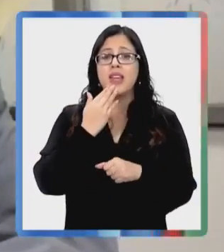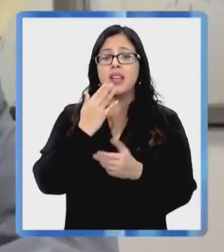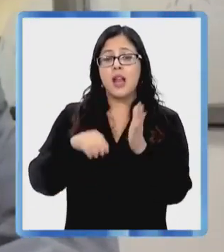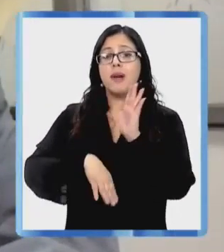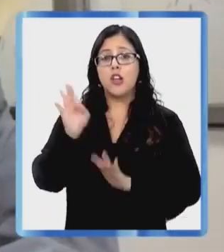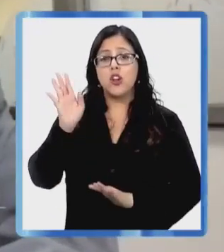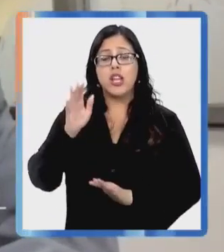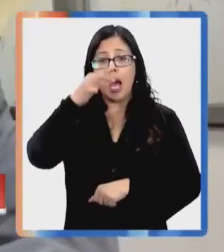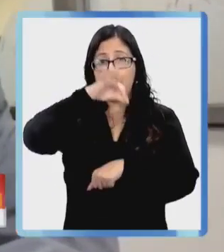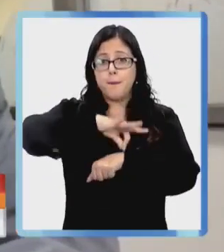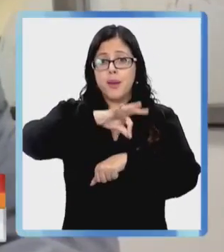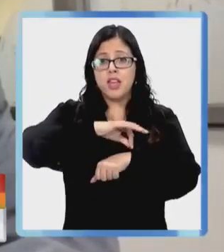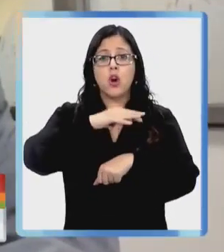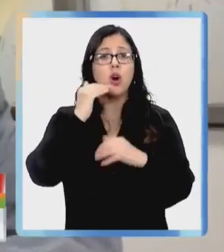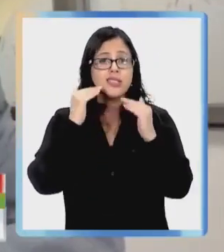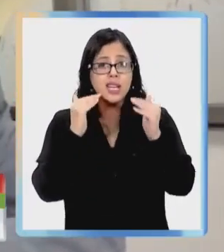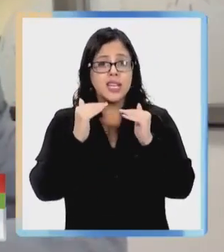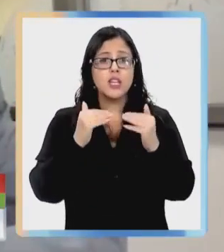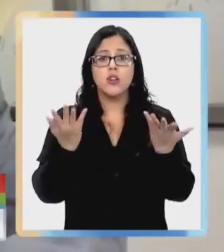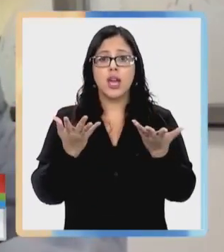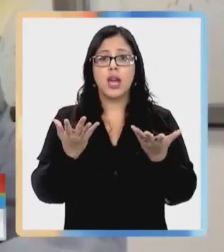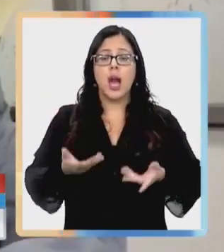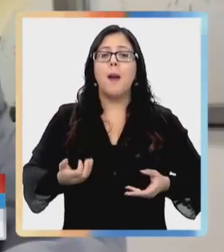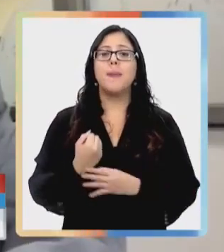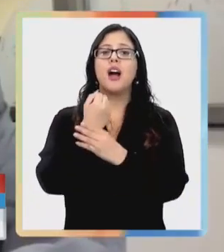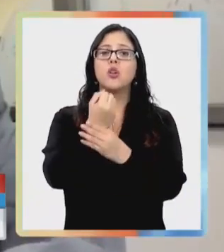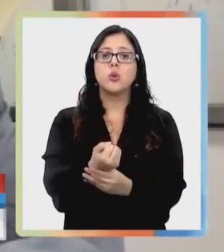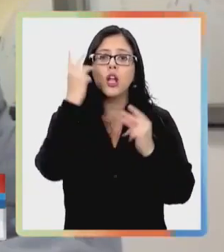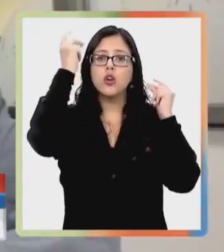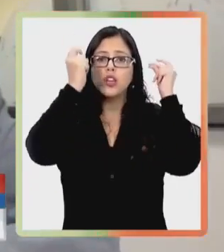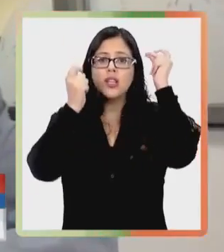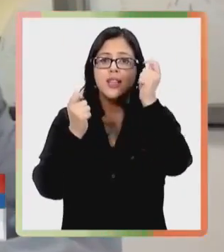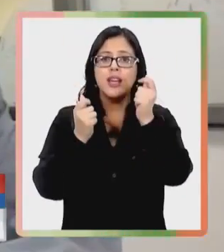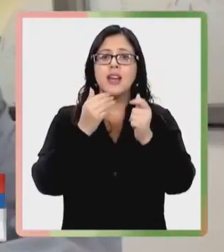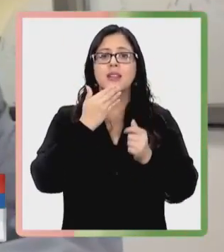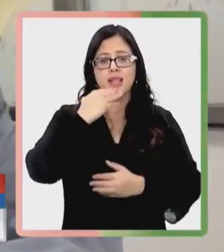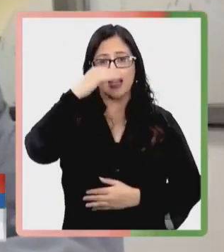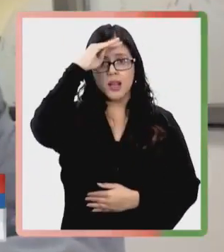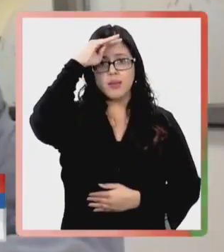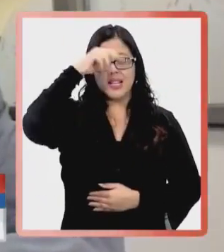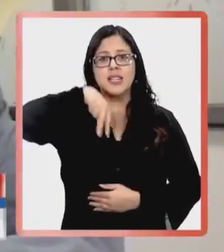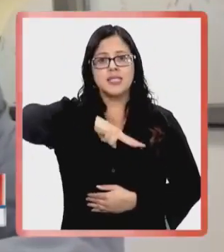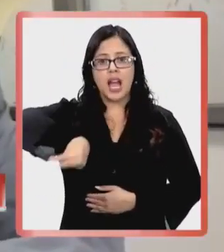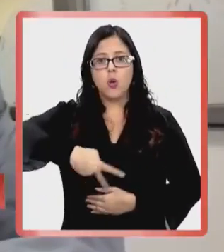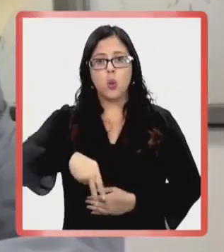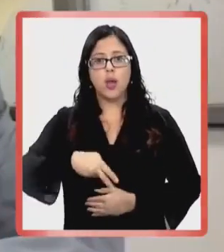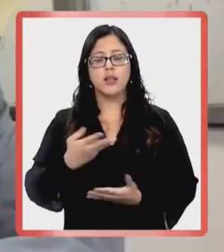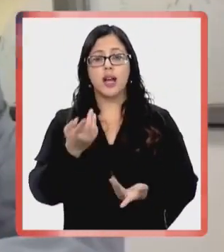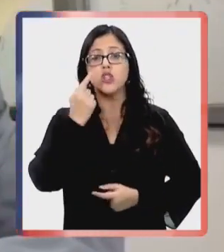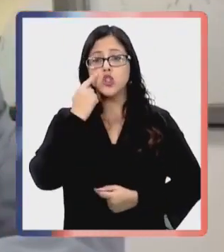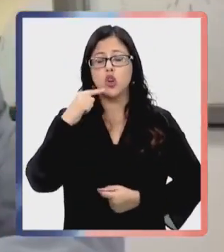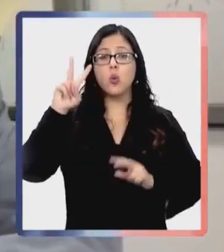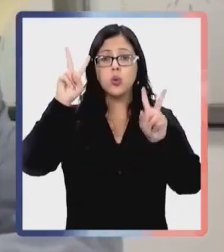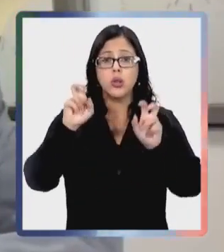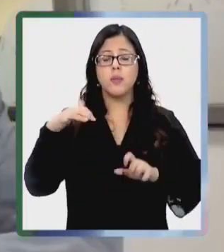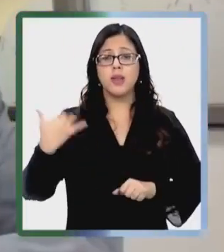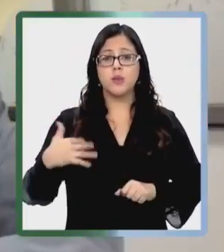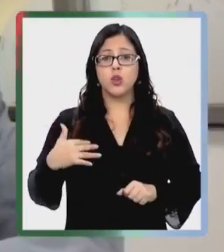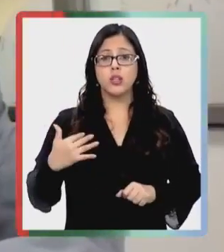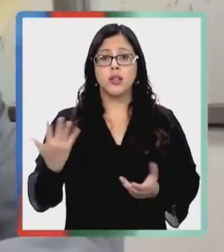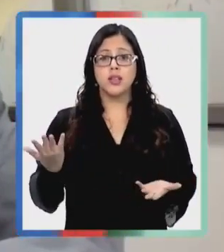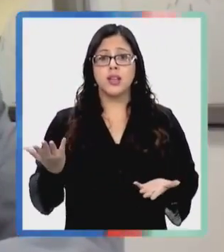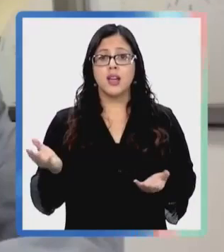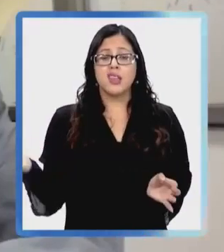pediatras, justamente para aportar ideas, aportar nuestra experiencia. Una de las cosas importantes que le